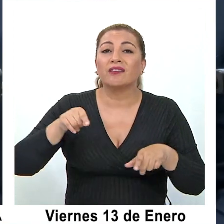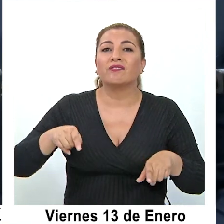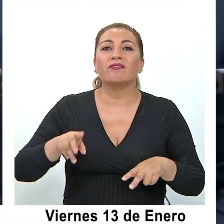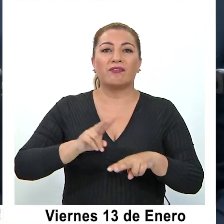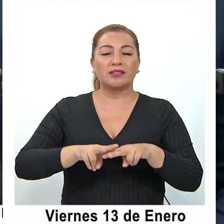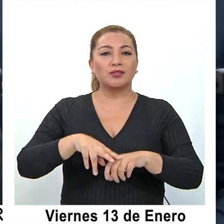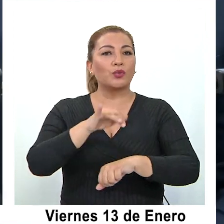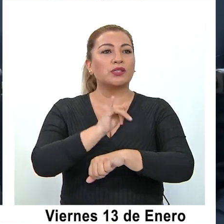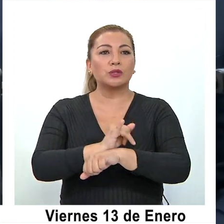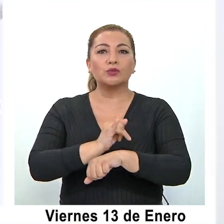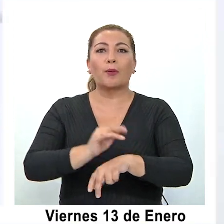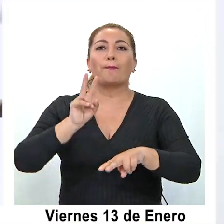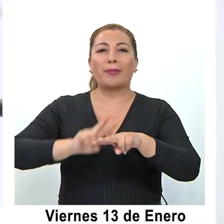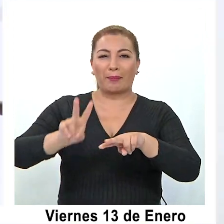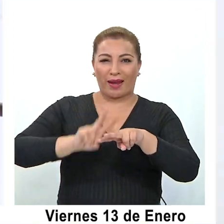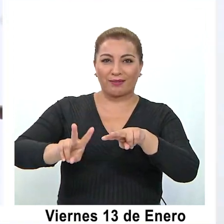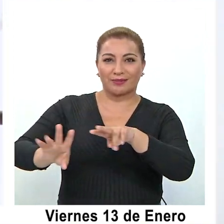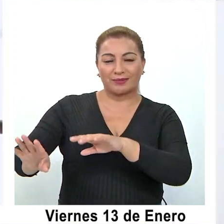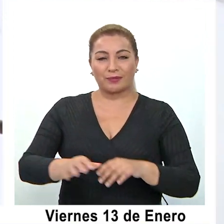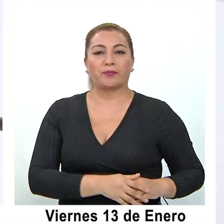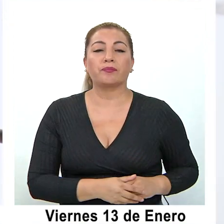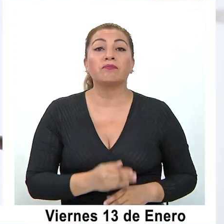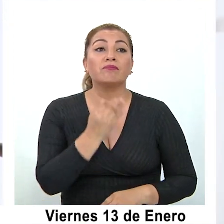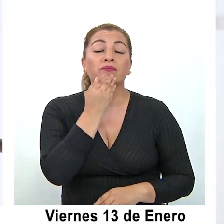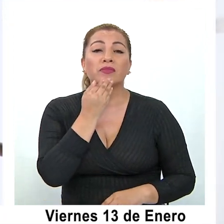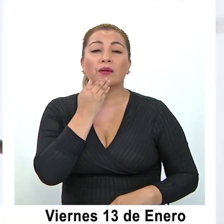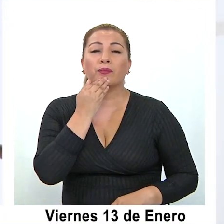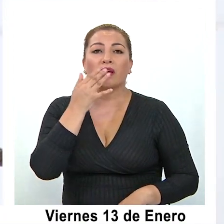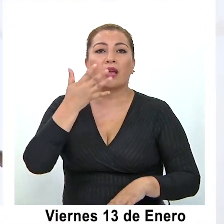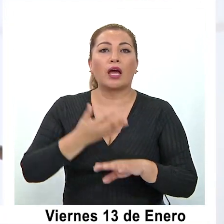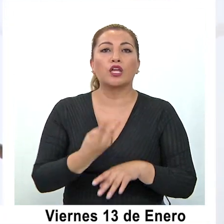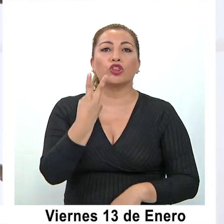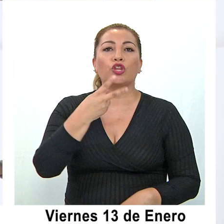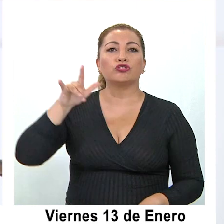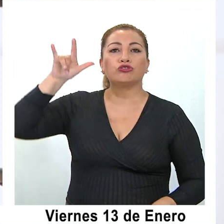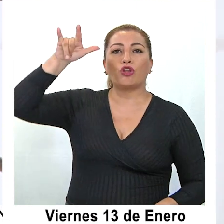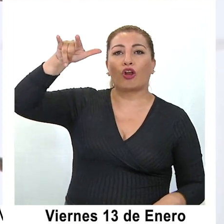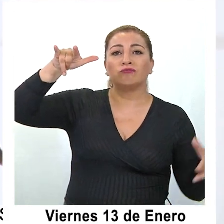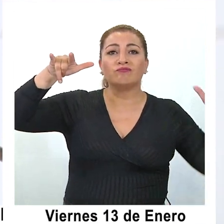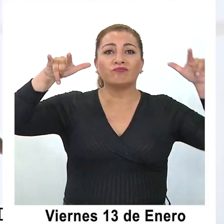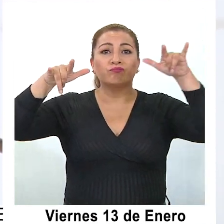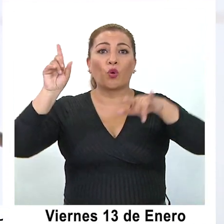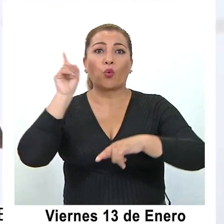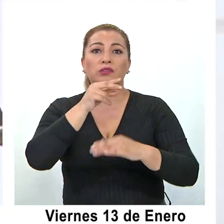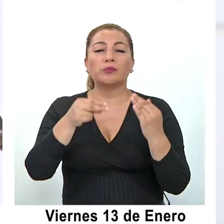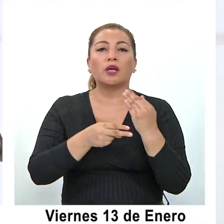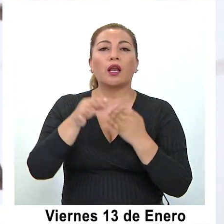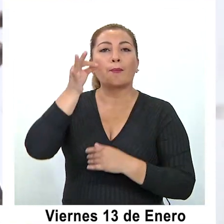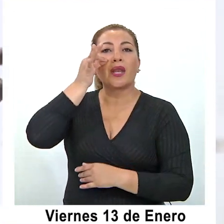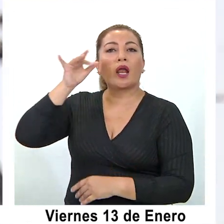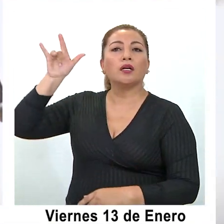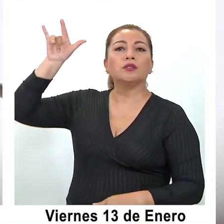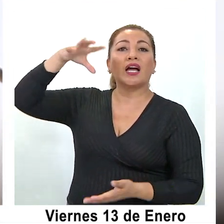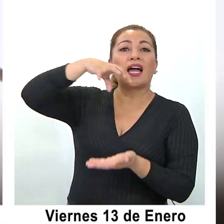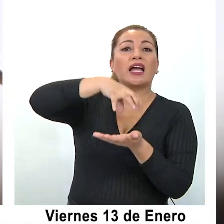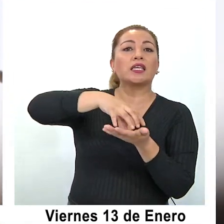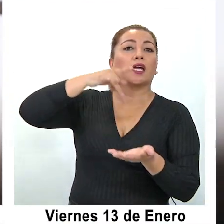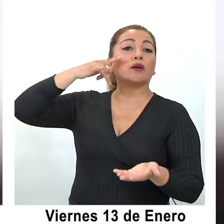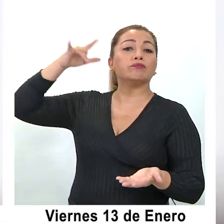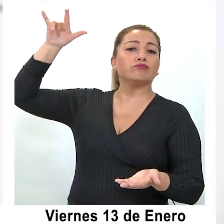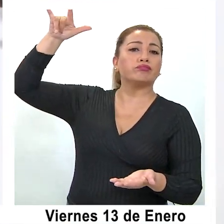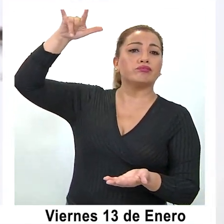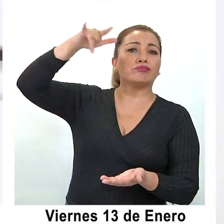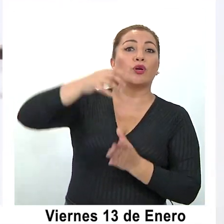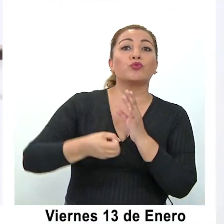institucionalidad preparada. También se entregaron dos drones de última tecnología que vigilarán por el aire de la ciudad y